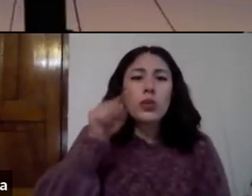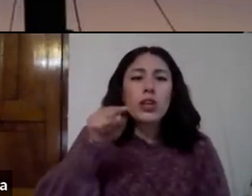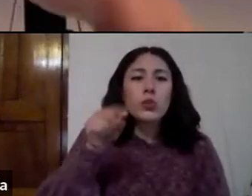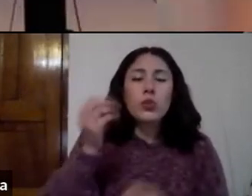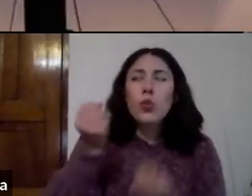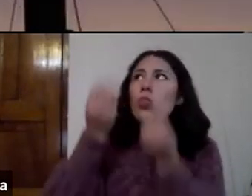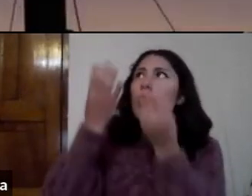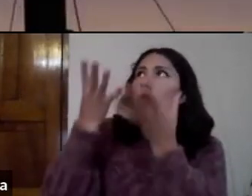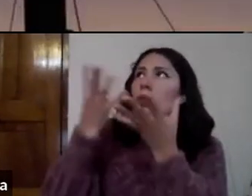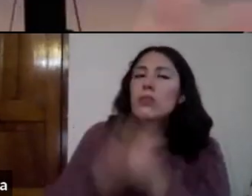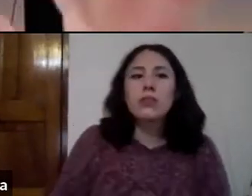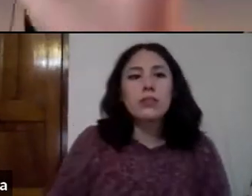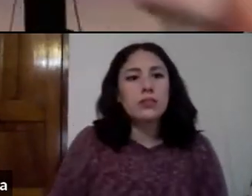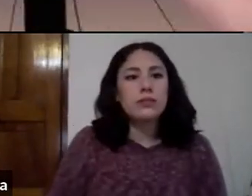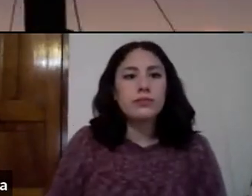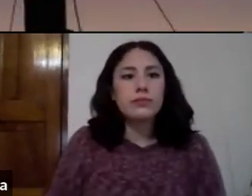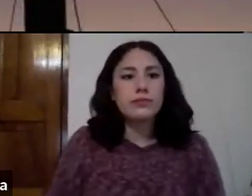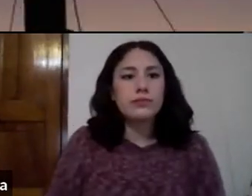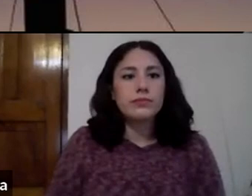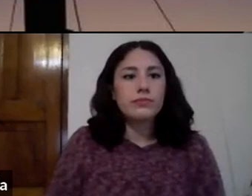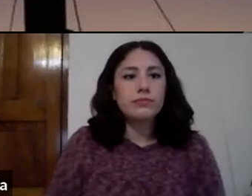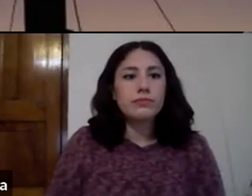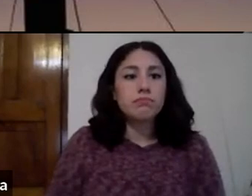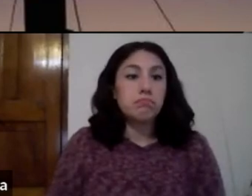¿Es el Yo Soy?